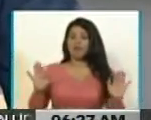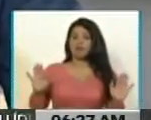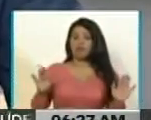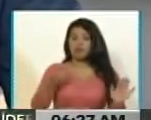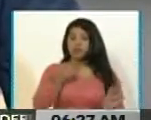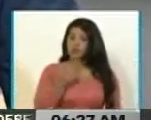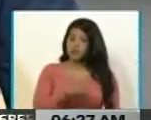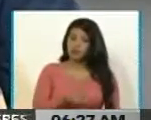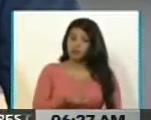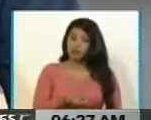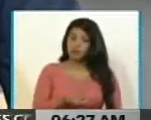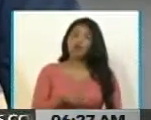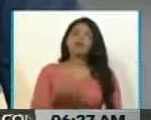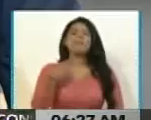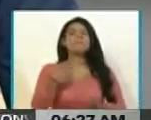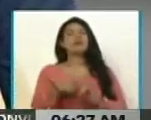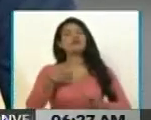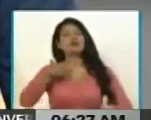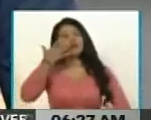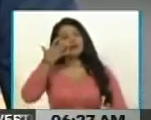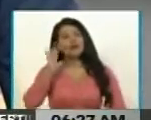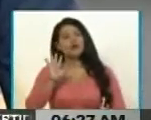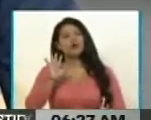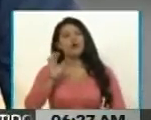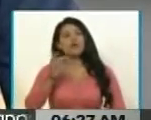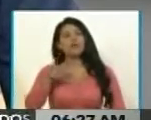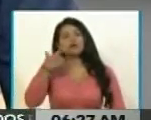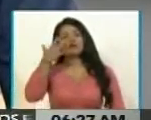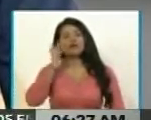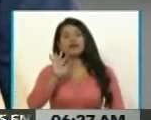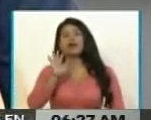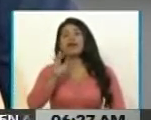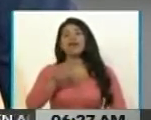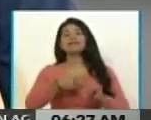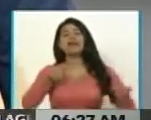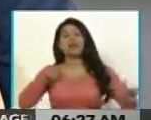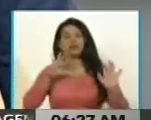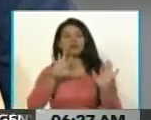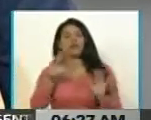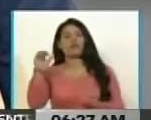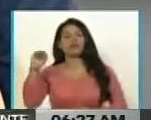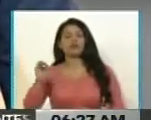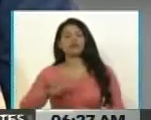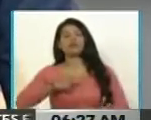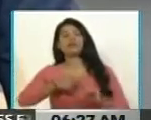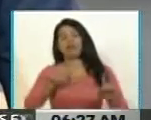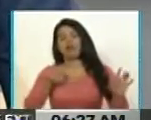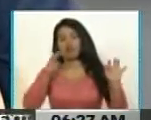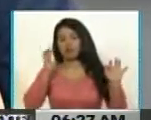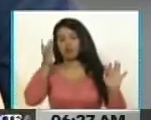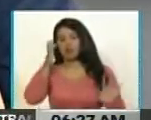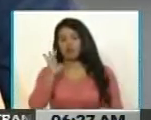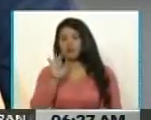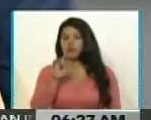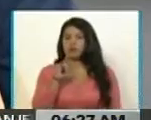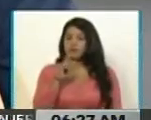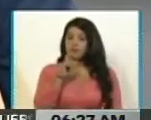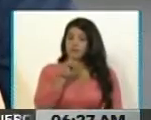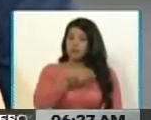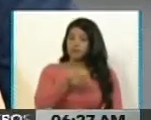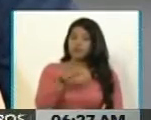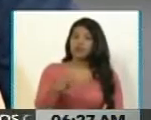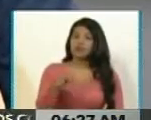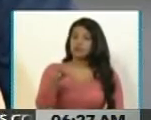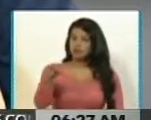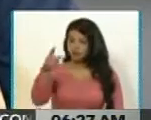que exageraba incluso cuando hablaba de esta cifra. Esa opinión pareciera estarse reafirmando con lo